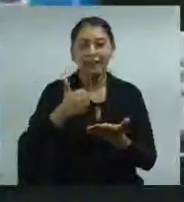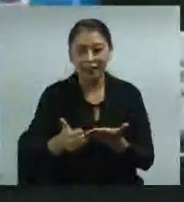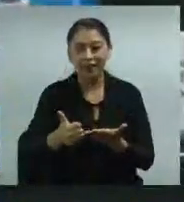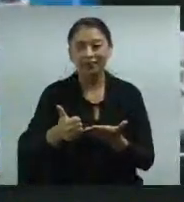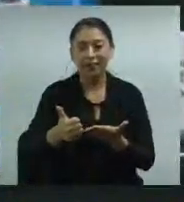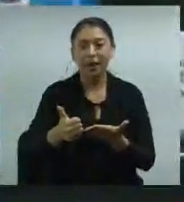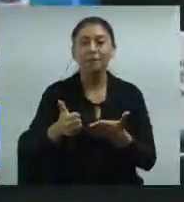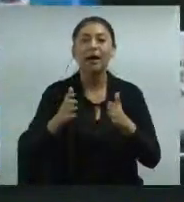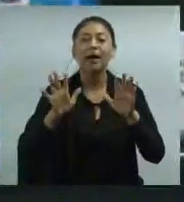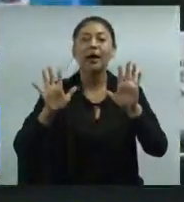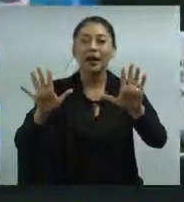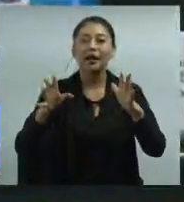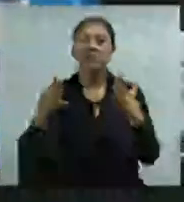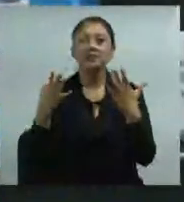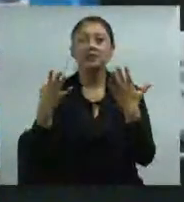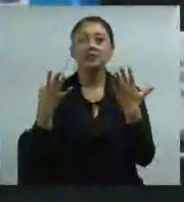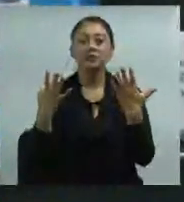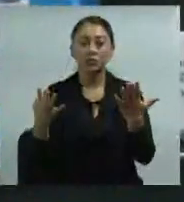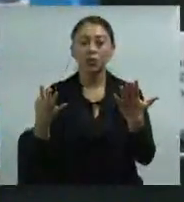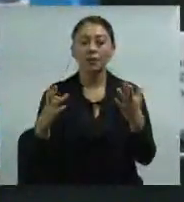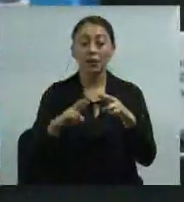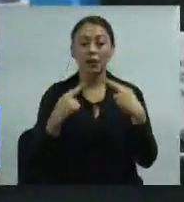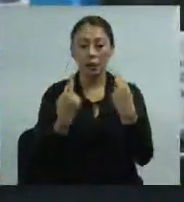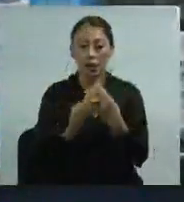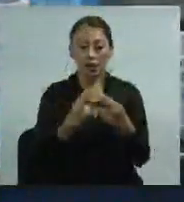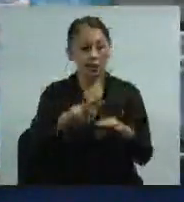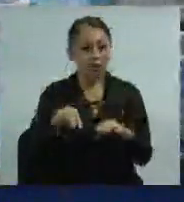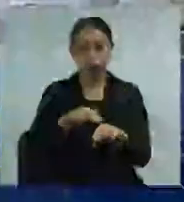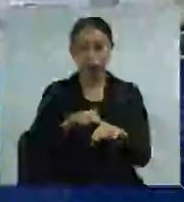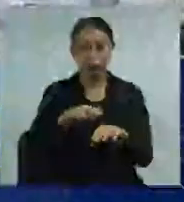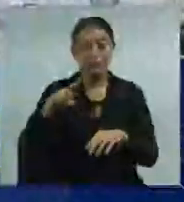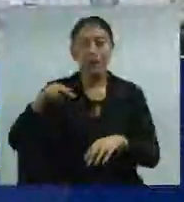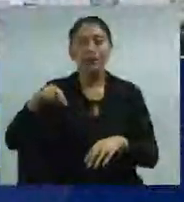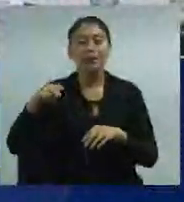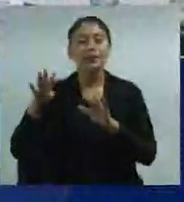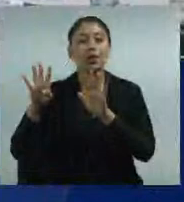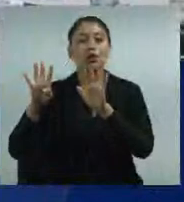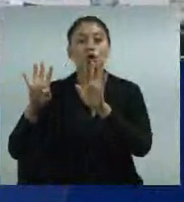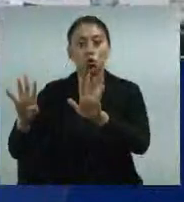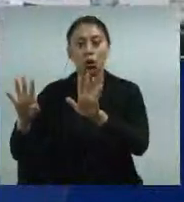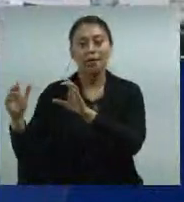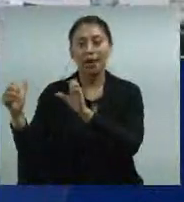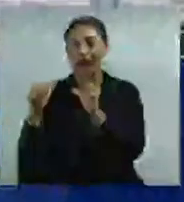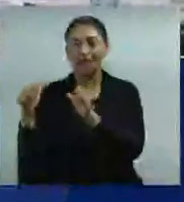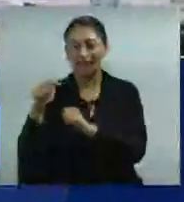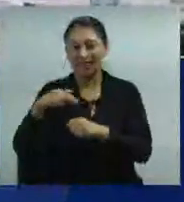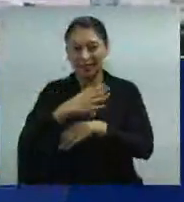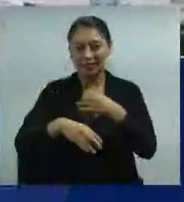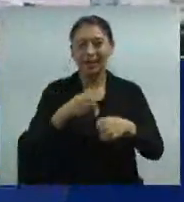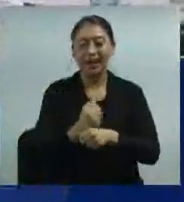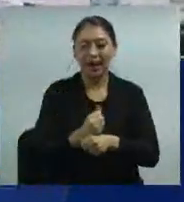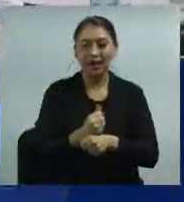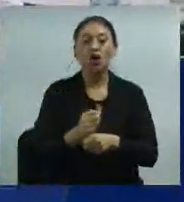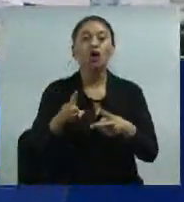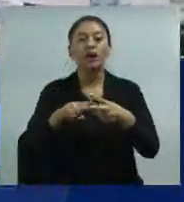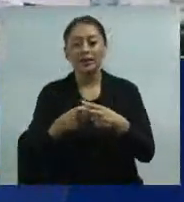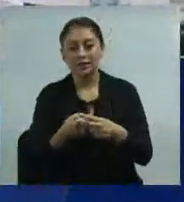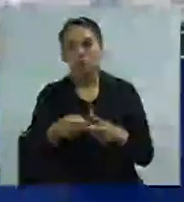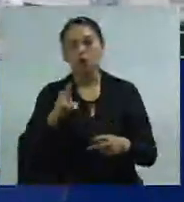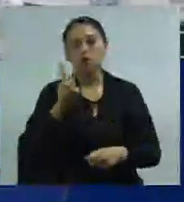para la 19ª sesión ordinaria programada para el martes 9 de abril del presente año a las